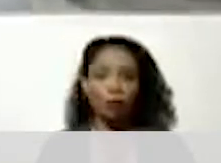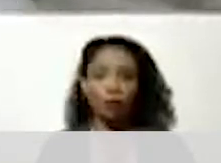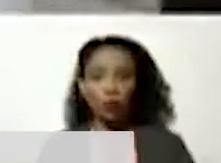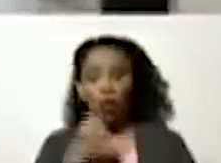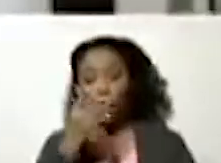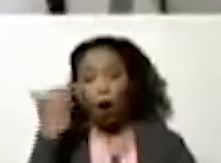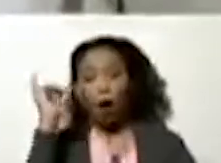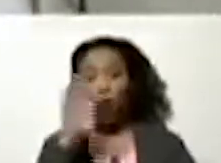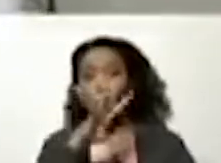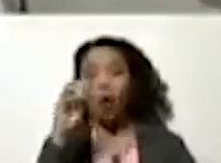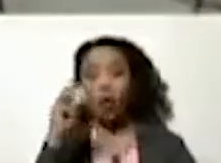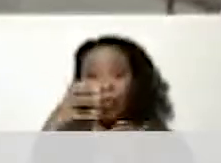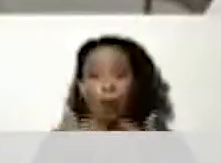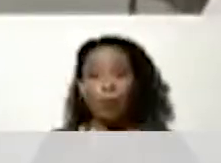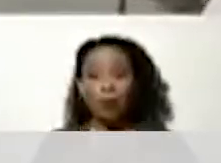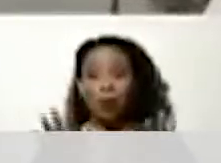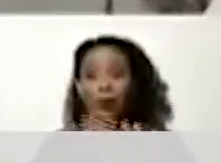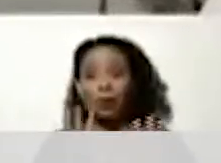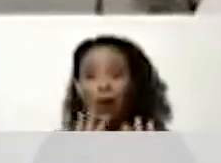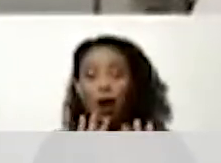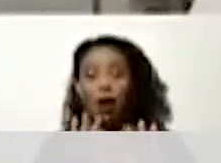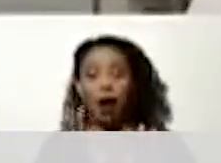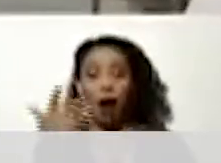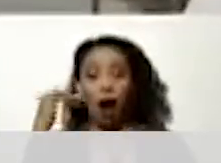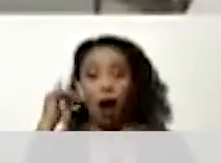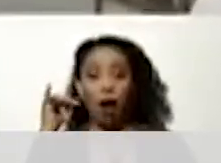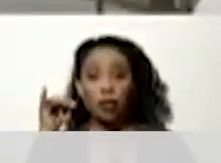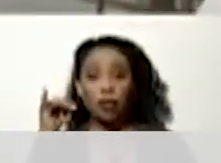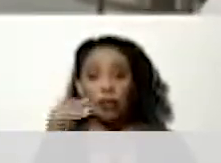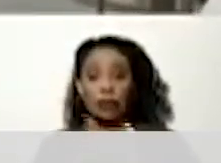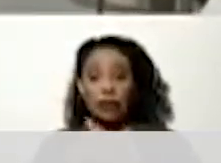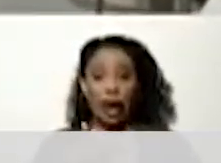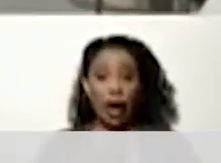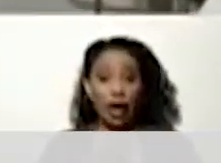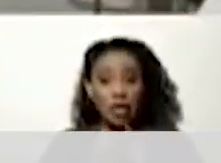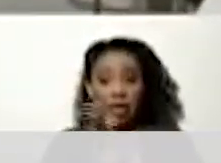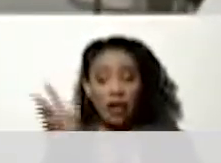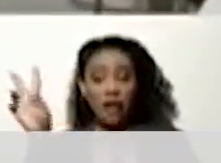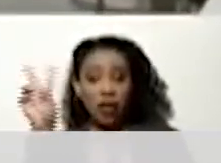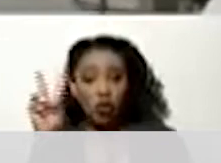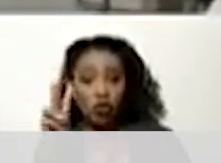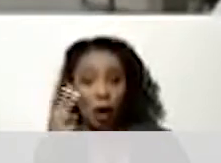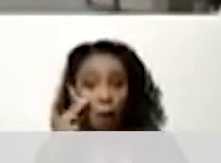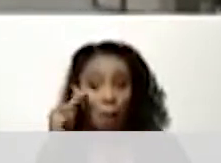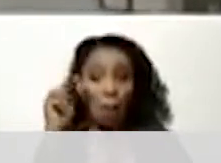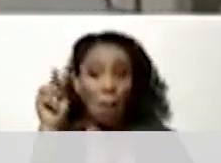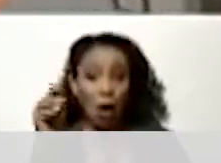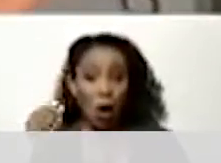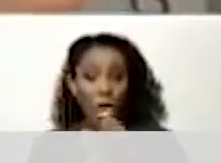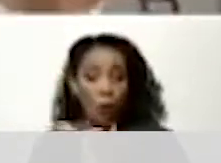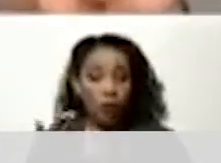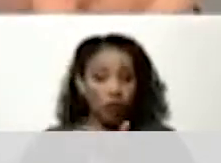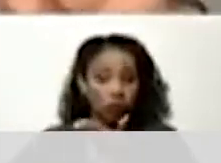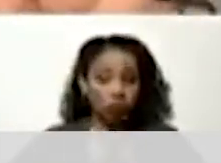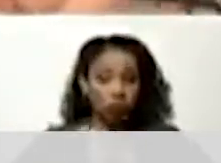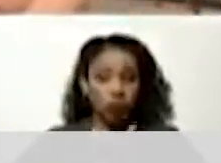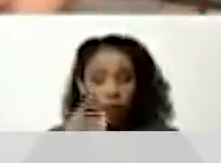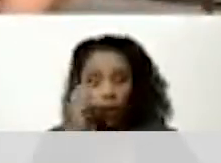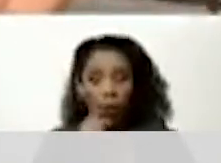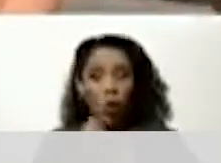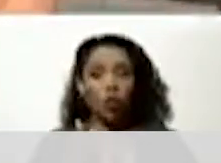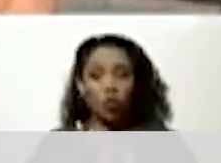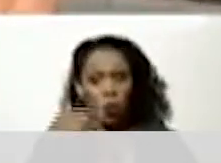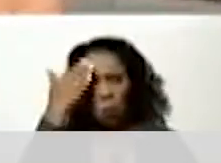de 40 empresas que ya tienen intencionalidad de ir a Venezuela, y se me olvidó destacar, ya